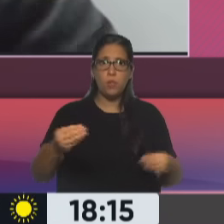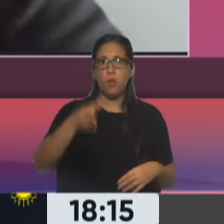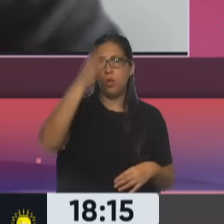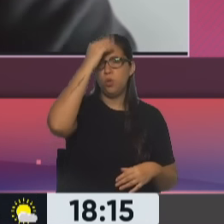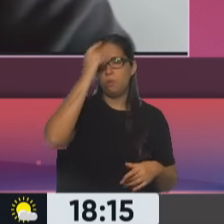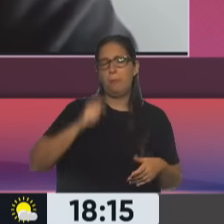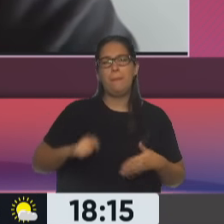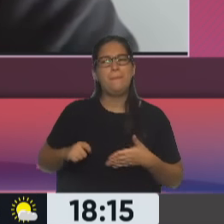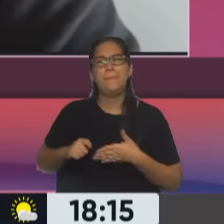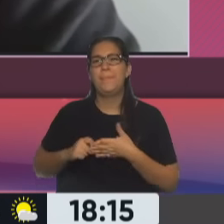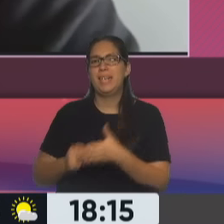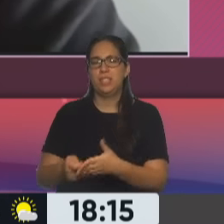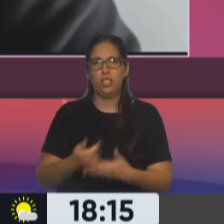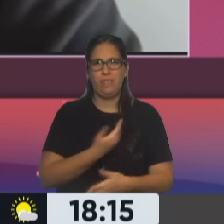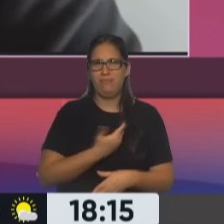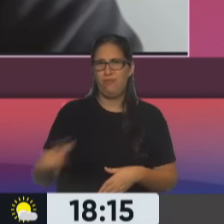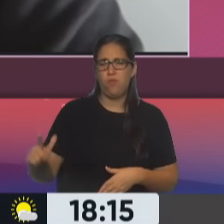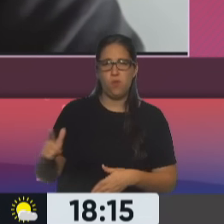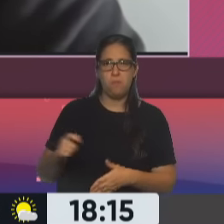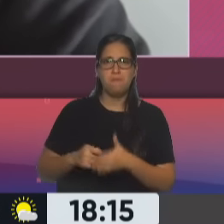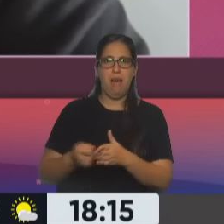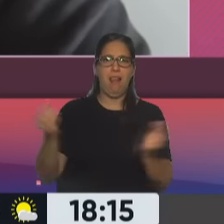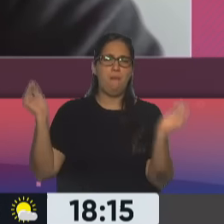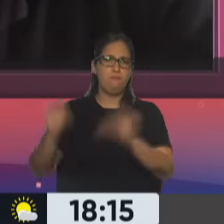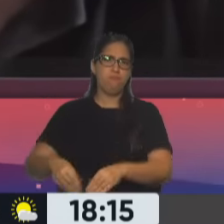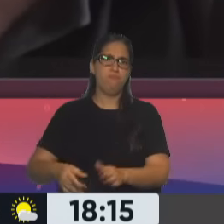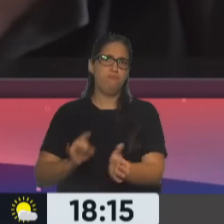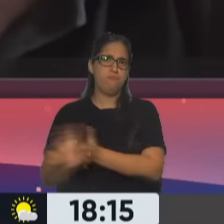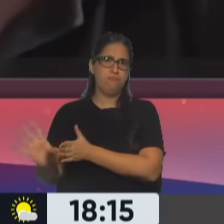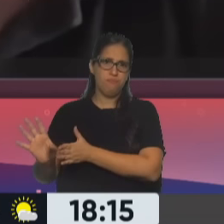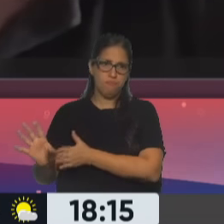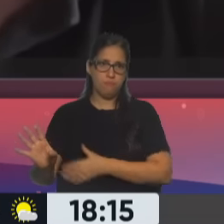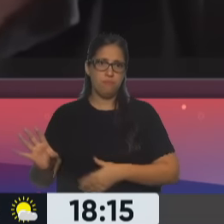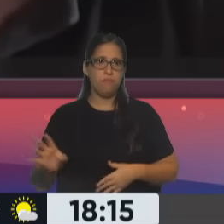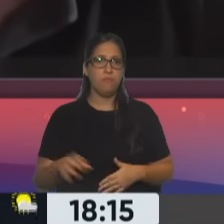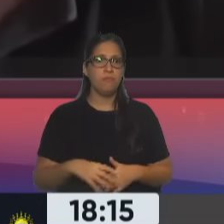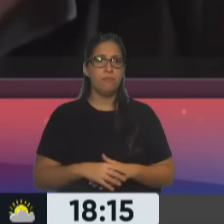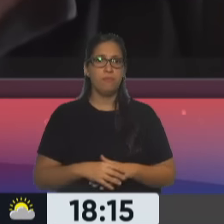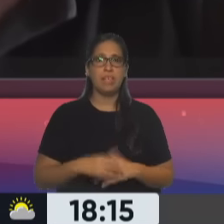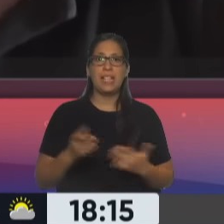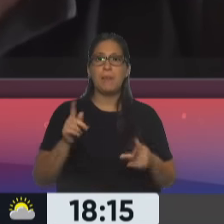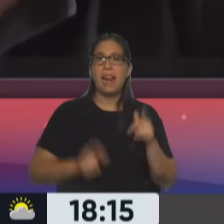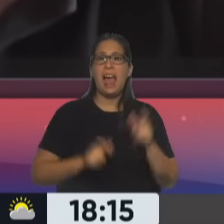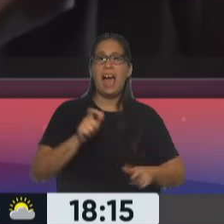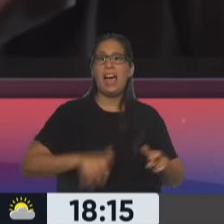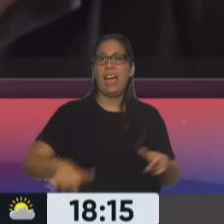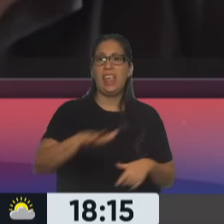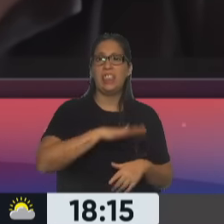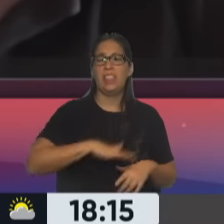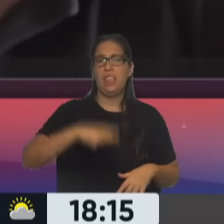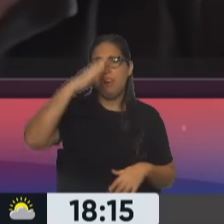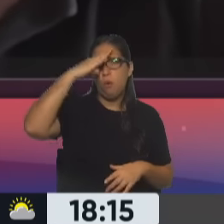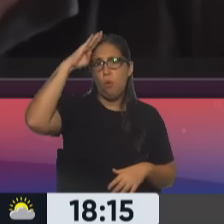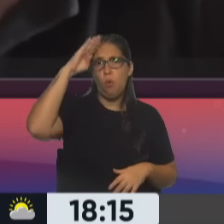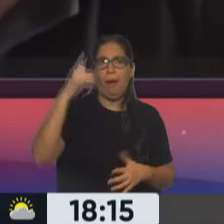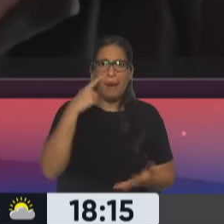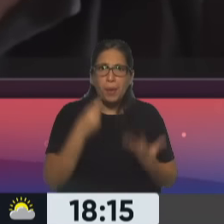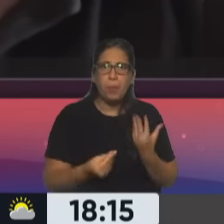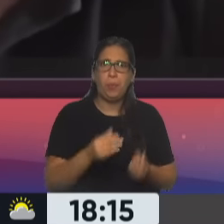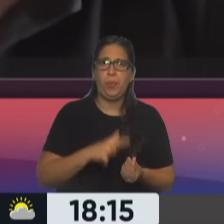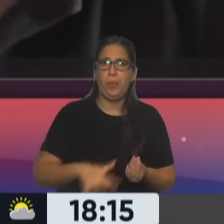esto. Mauro, recién nombramos una cuestión central, ¿no?, que tiene que ver con la población cubana, que es la que está padeciendo justamente